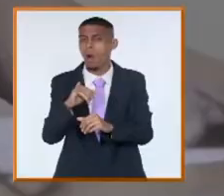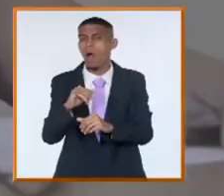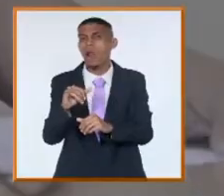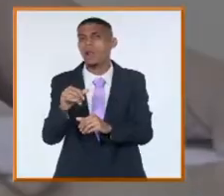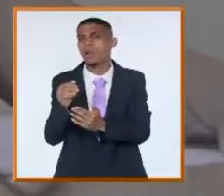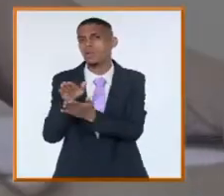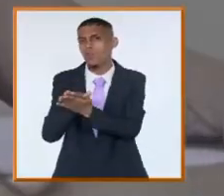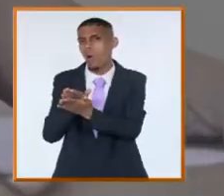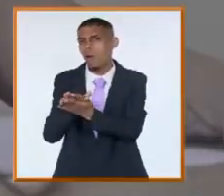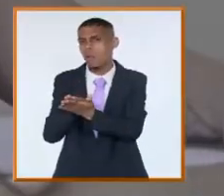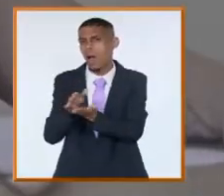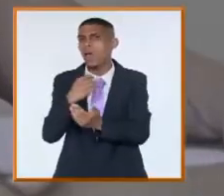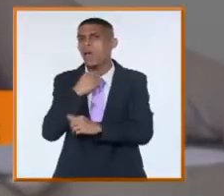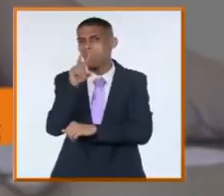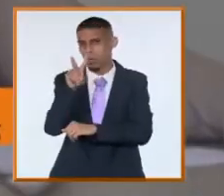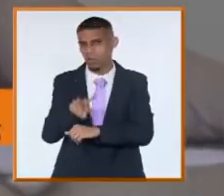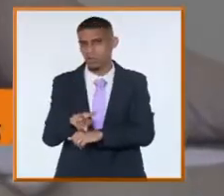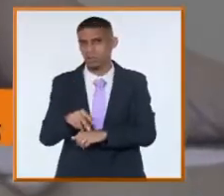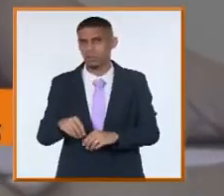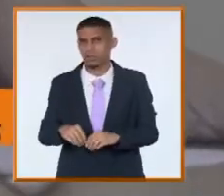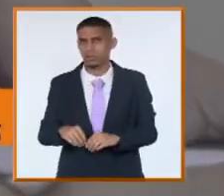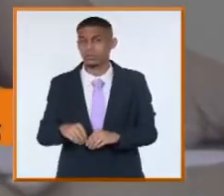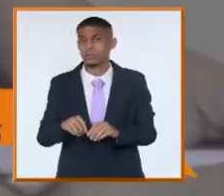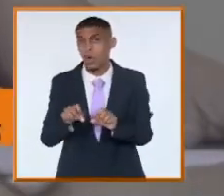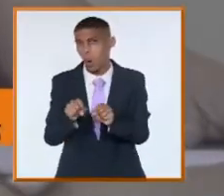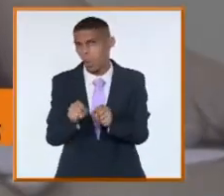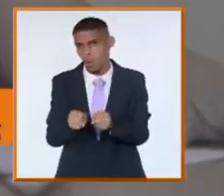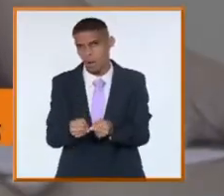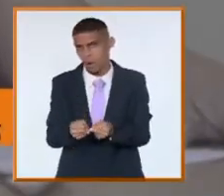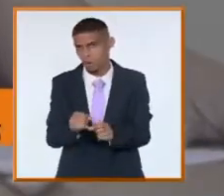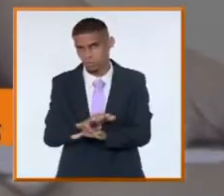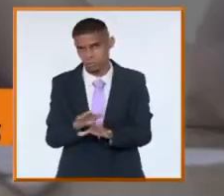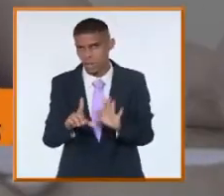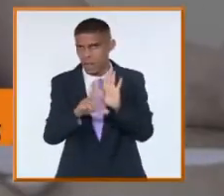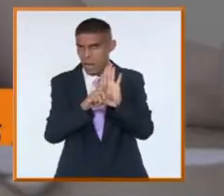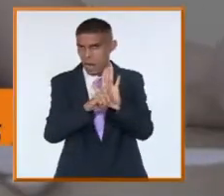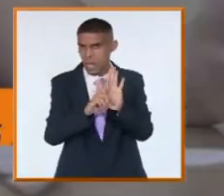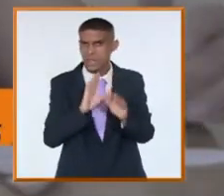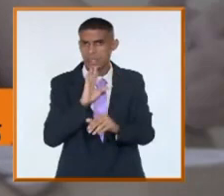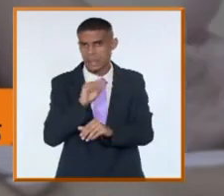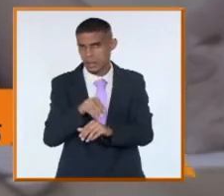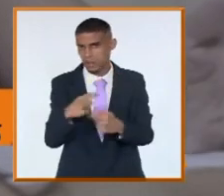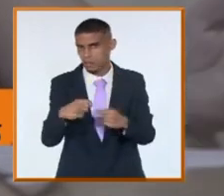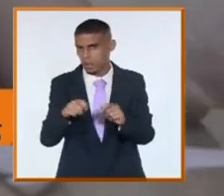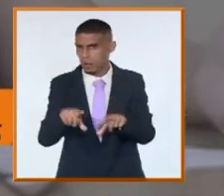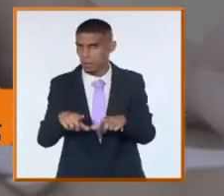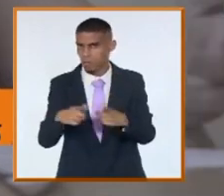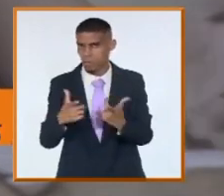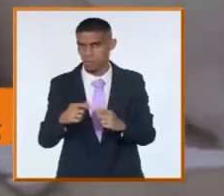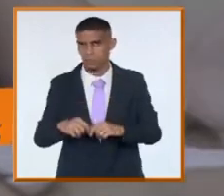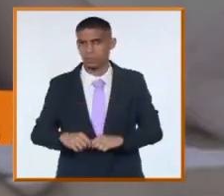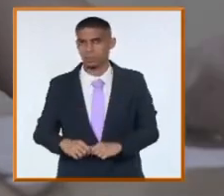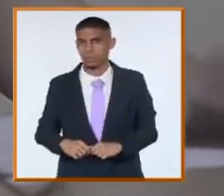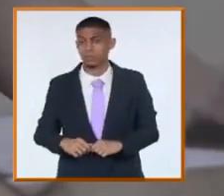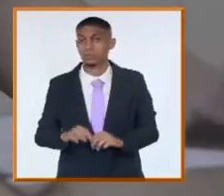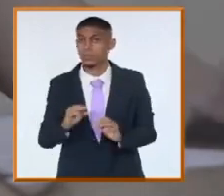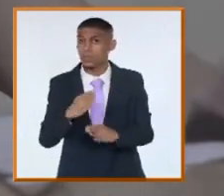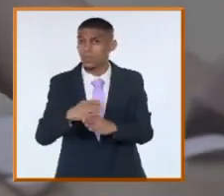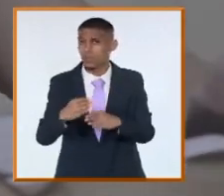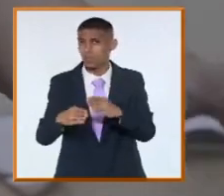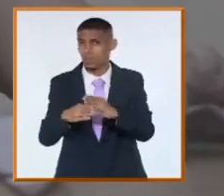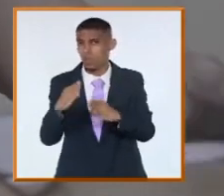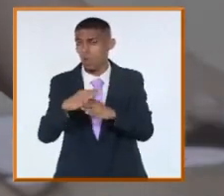correspondiente primero es una obligación Como dijo Frank porque está en la ley que hay que estar para ejercer como proyectista consultor consultor